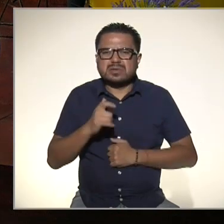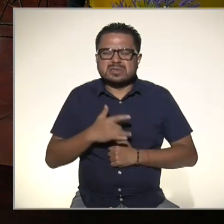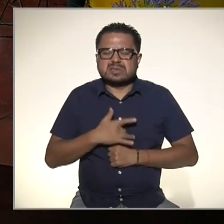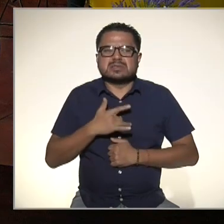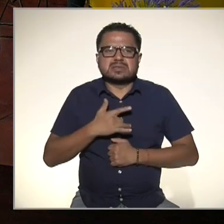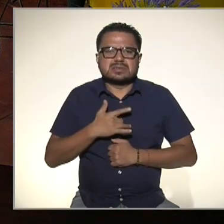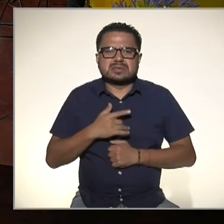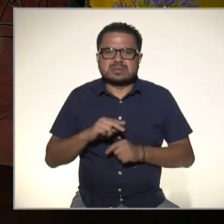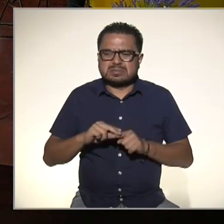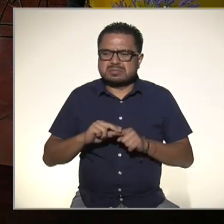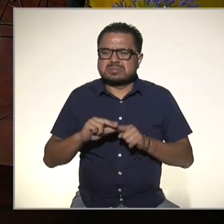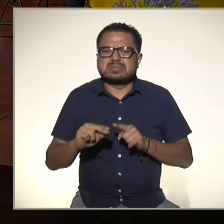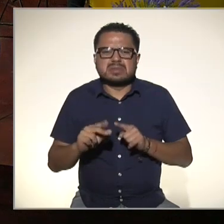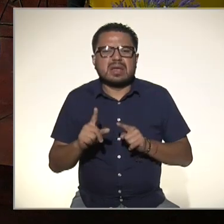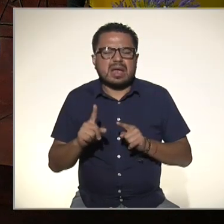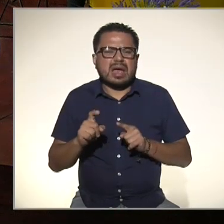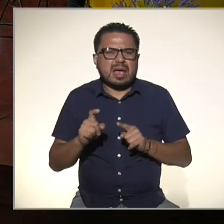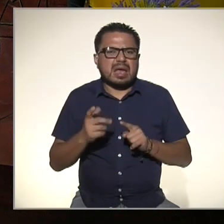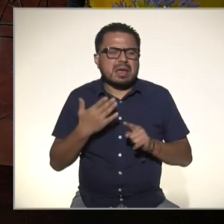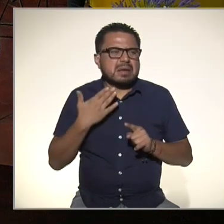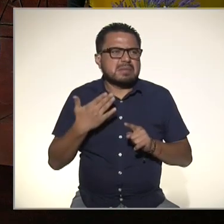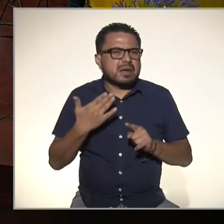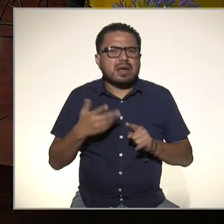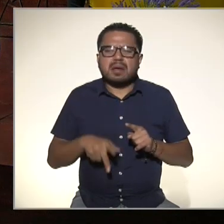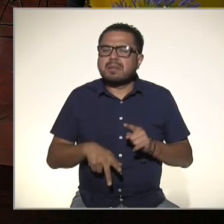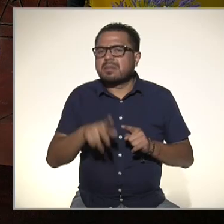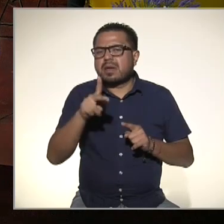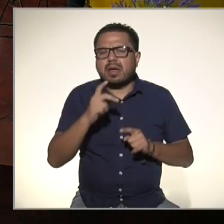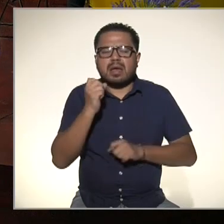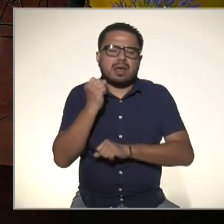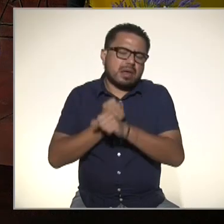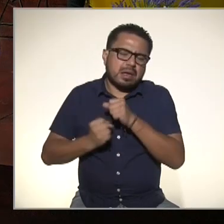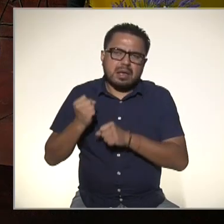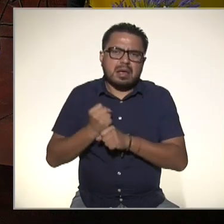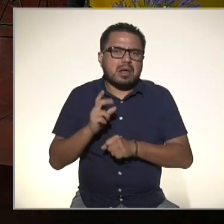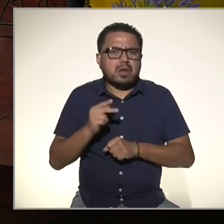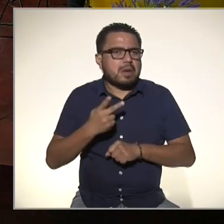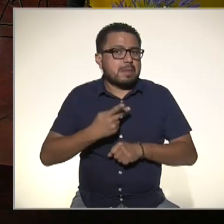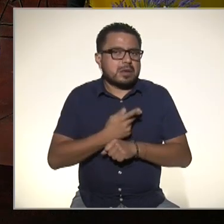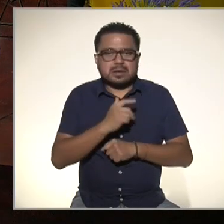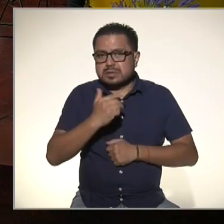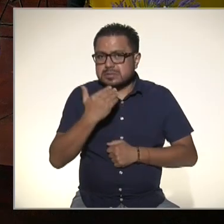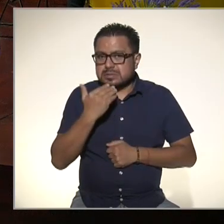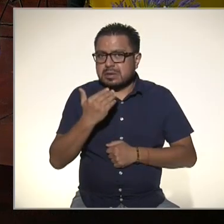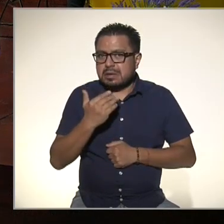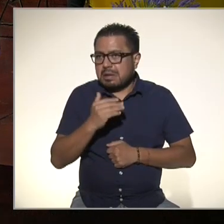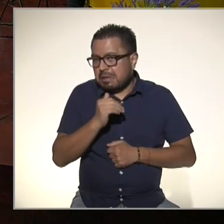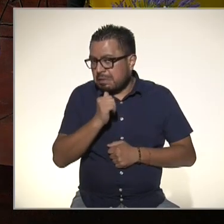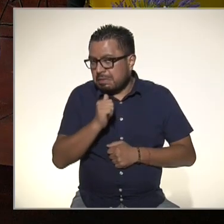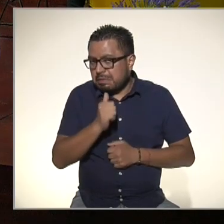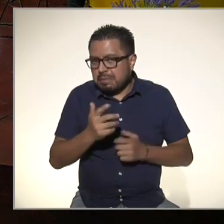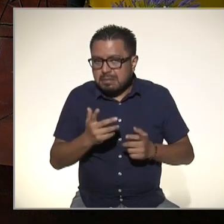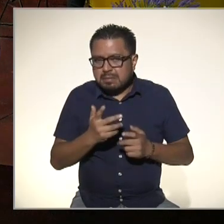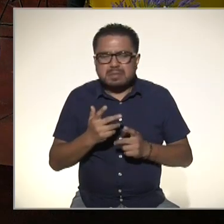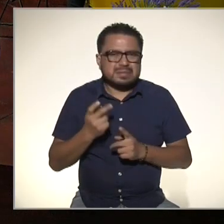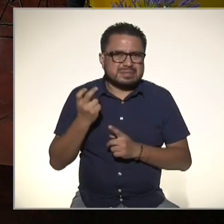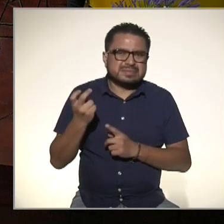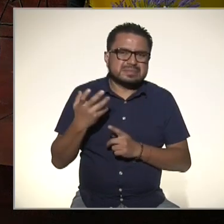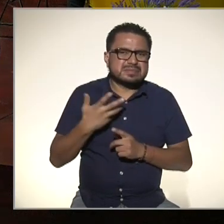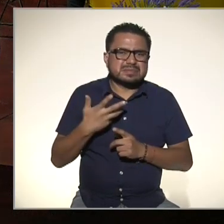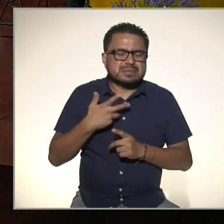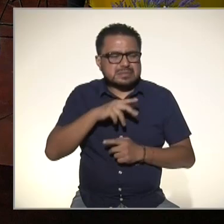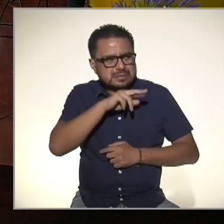salía un líquido preseminal y eyaculaba bien, pero hace años ya no le sucede. Esto, y bueno, tiene